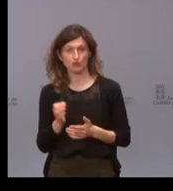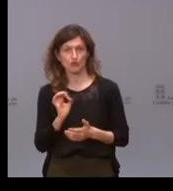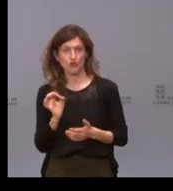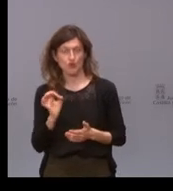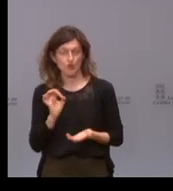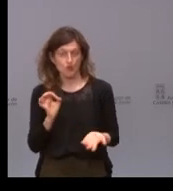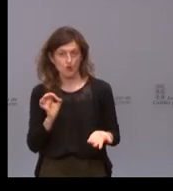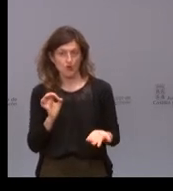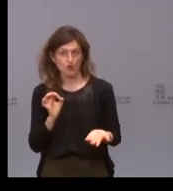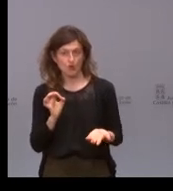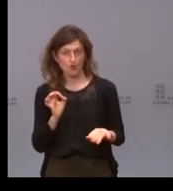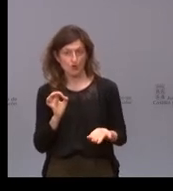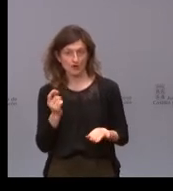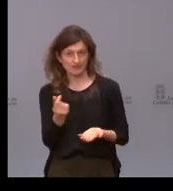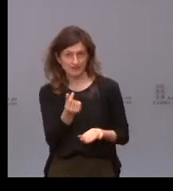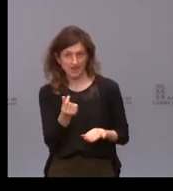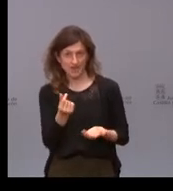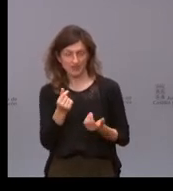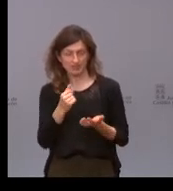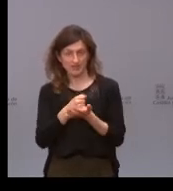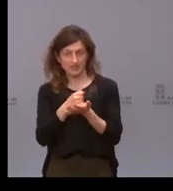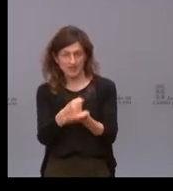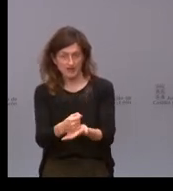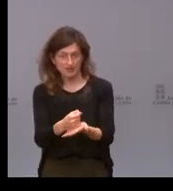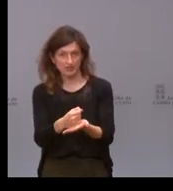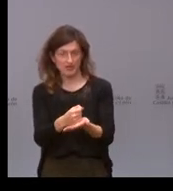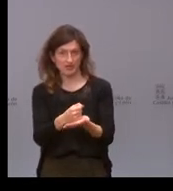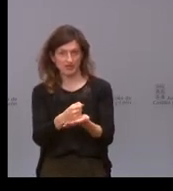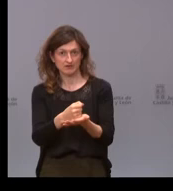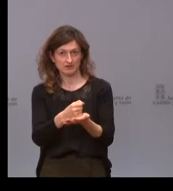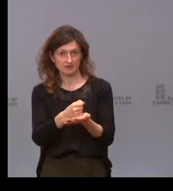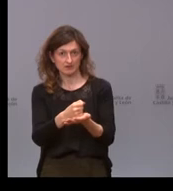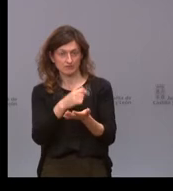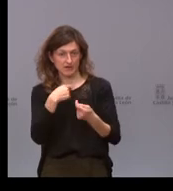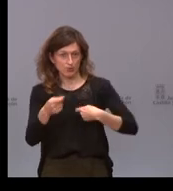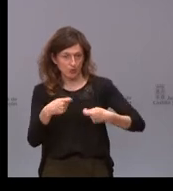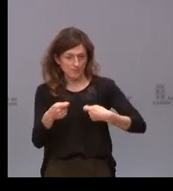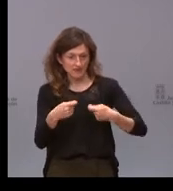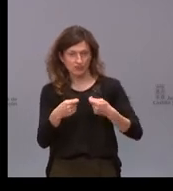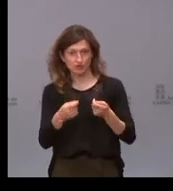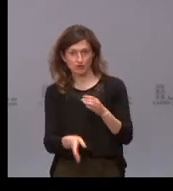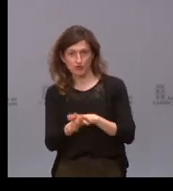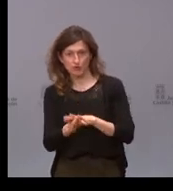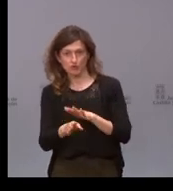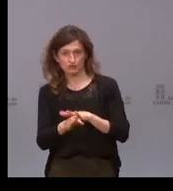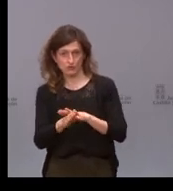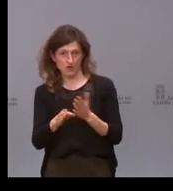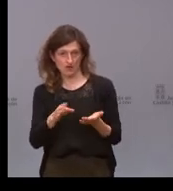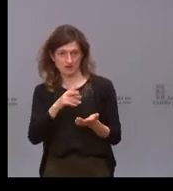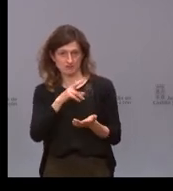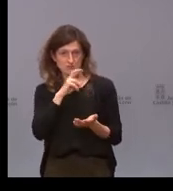la cantidad que se le daba era para hacer una para abrir un comercio para continuar con una actividad pieza ya